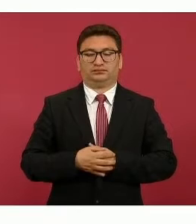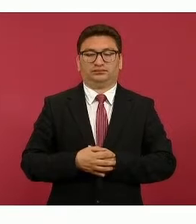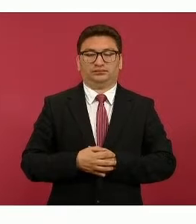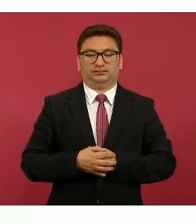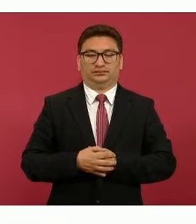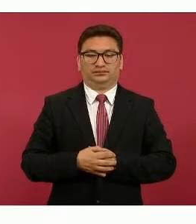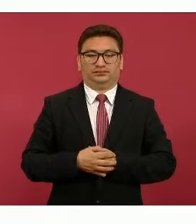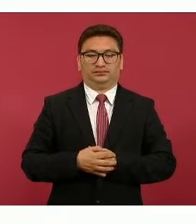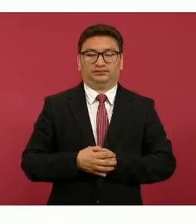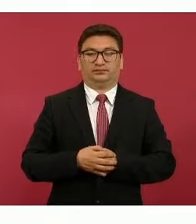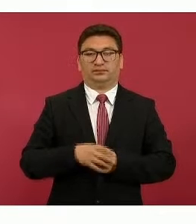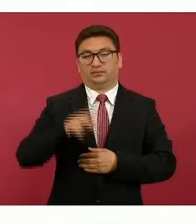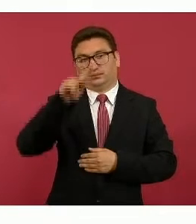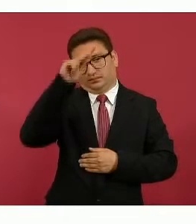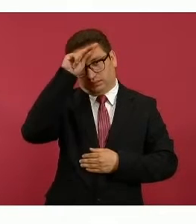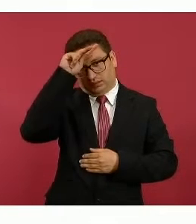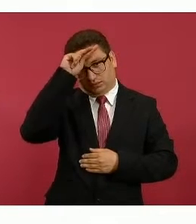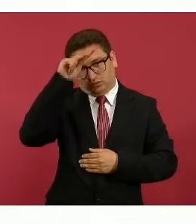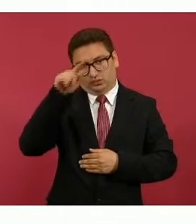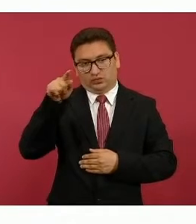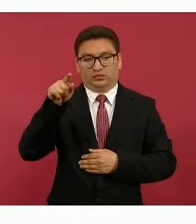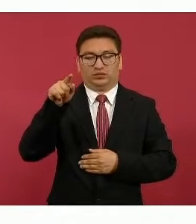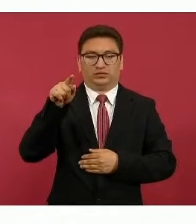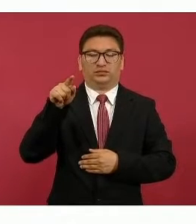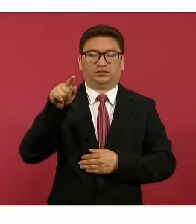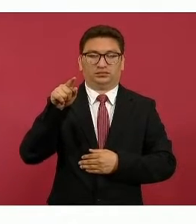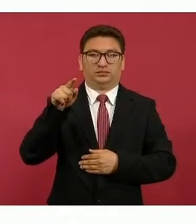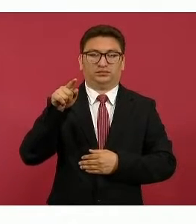Nuestros hermanos de Perú están